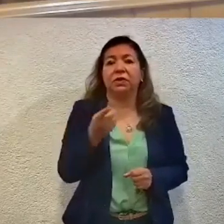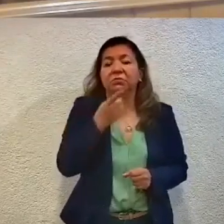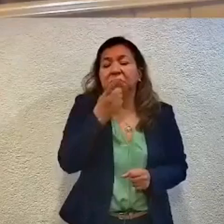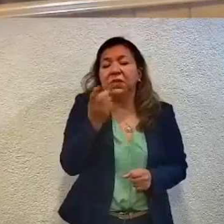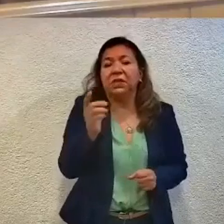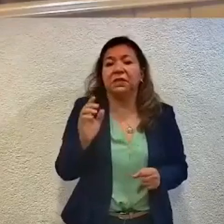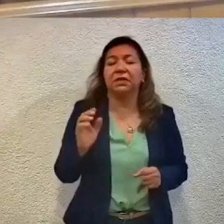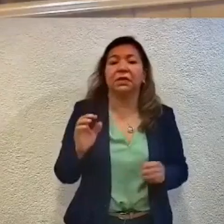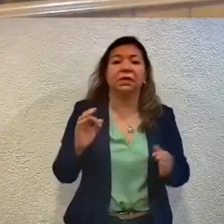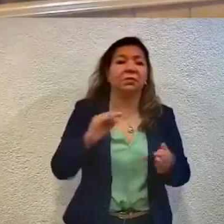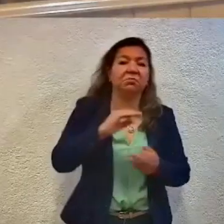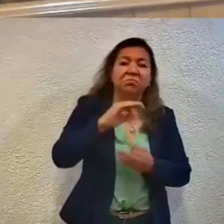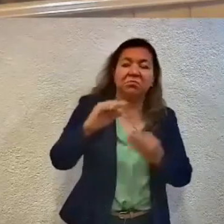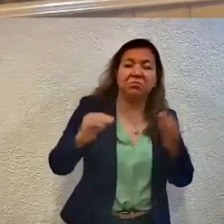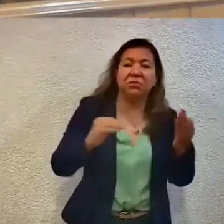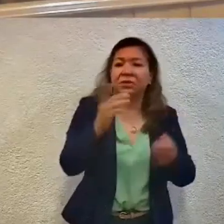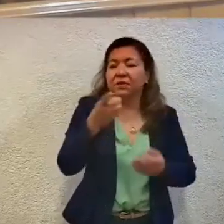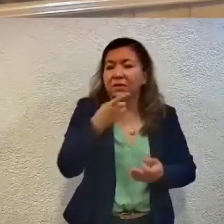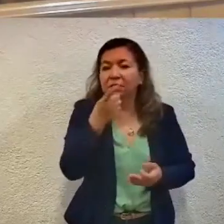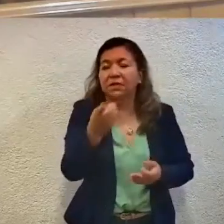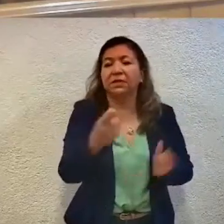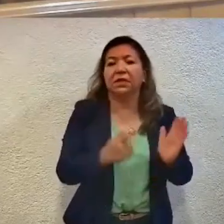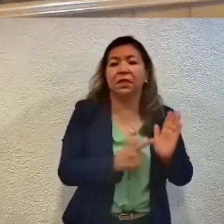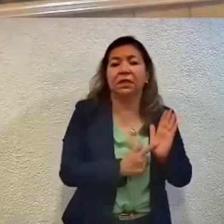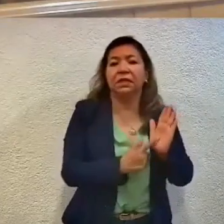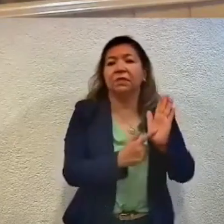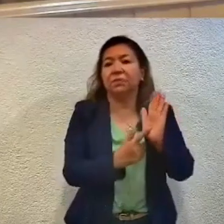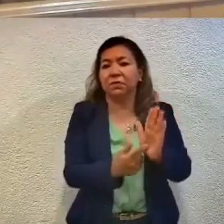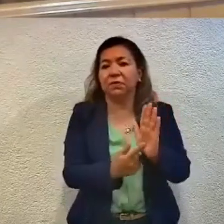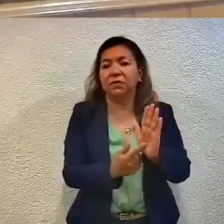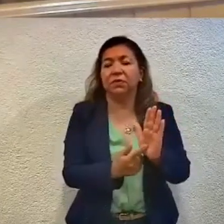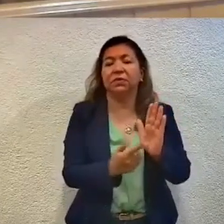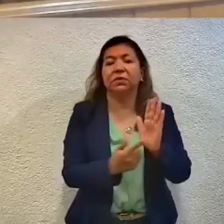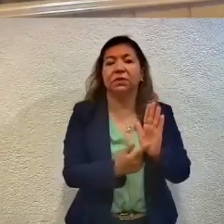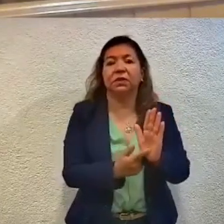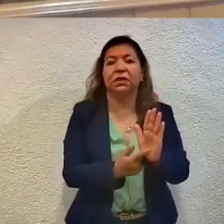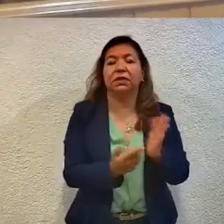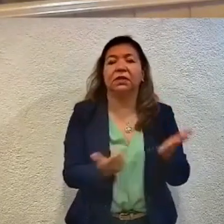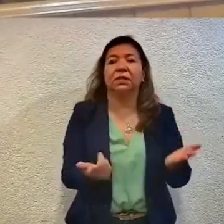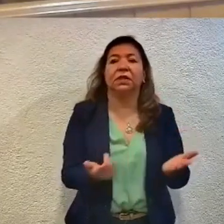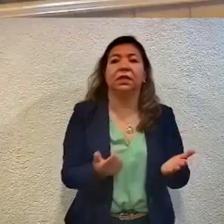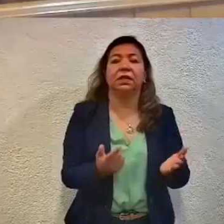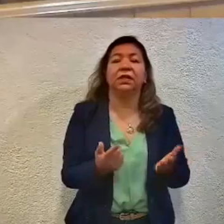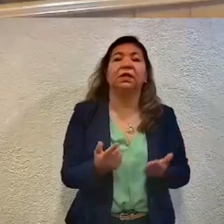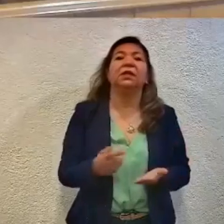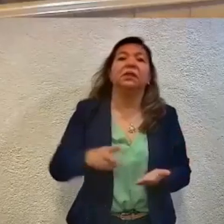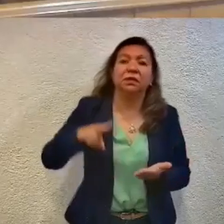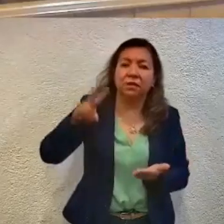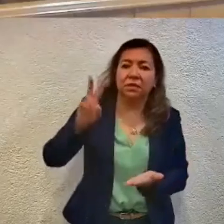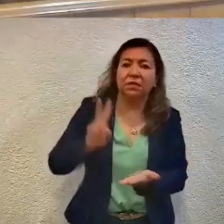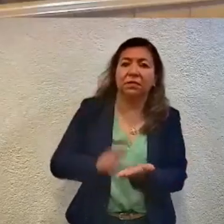que no están encaminadas a demostrar que los hechos que aduce viciaron, en concreto, la validez de la elección del ayuntamiento que